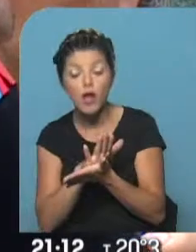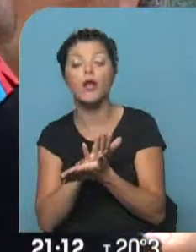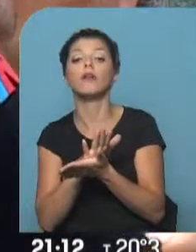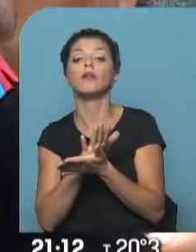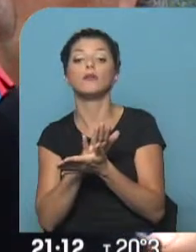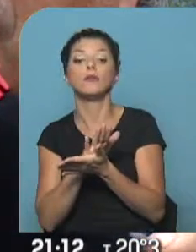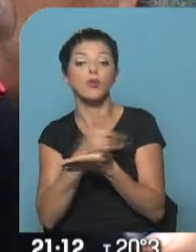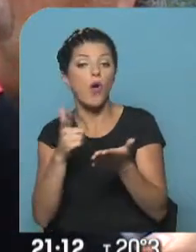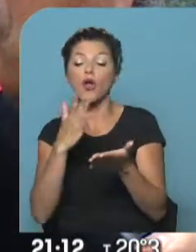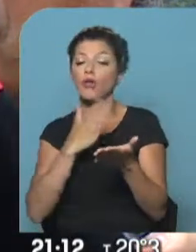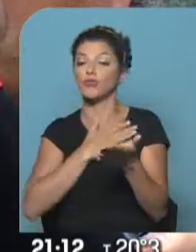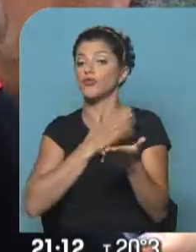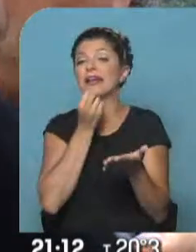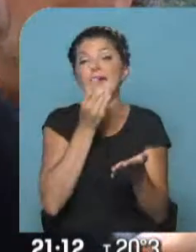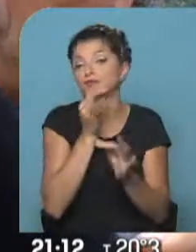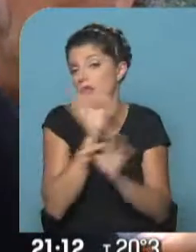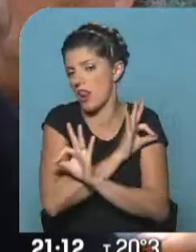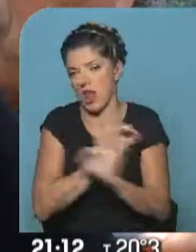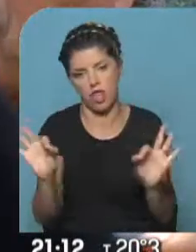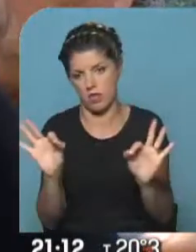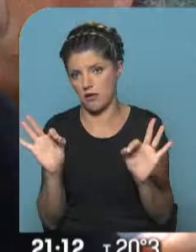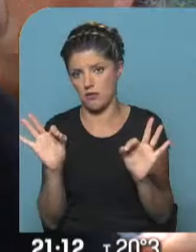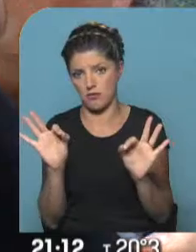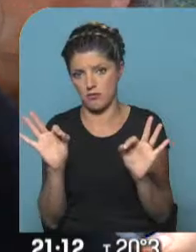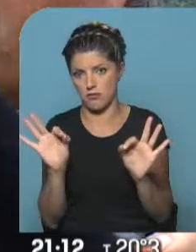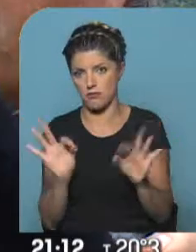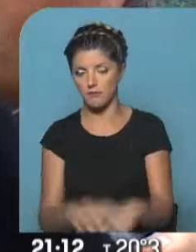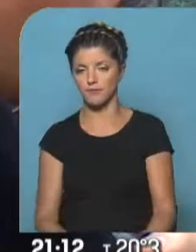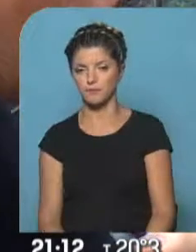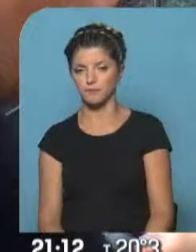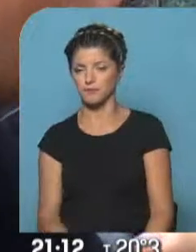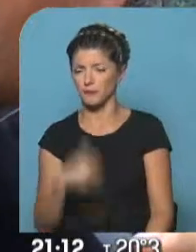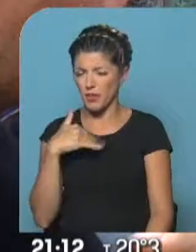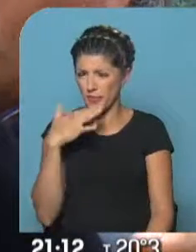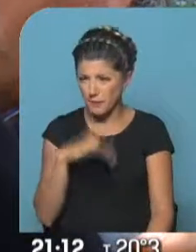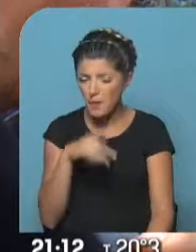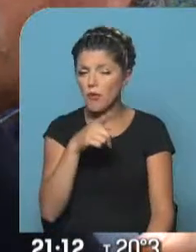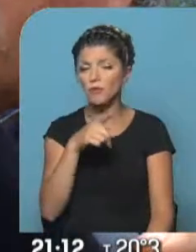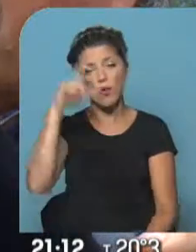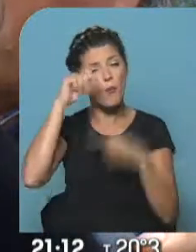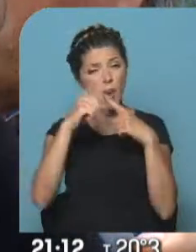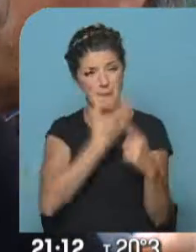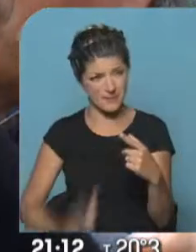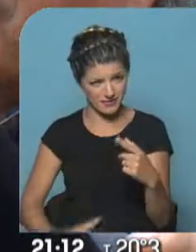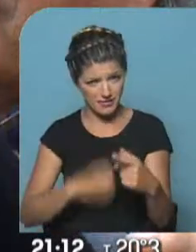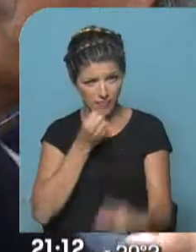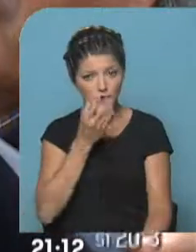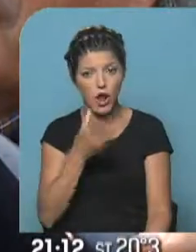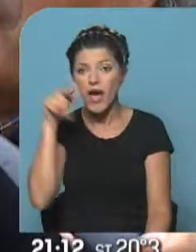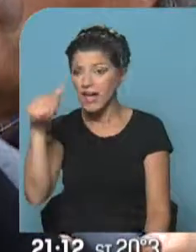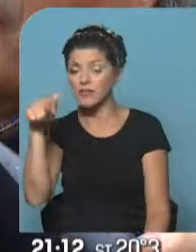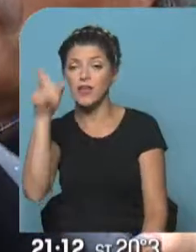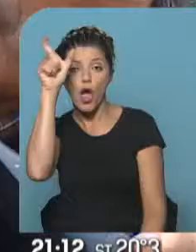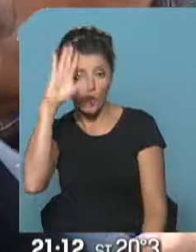de ampliación de declaración porque entendemos como lo dijo el licenciado buque no estamos ante un ante un juez